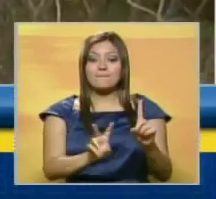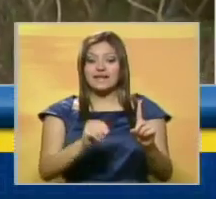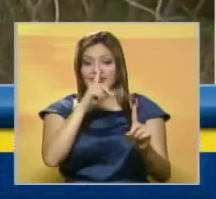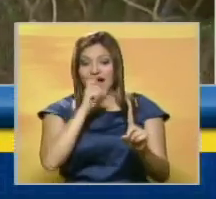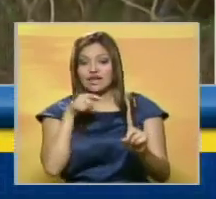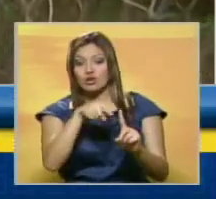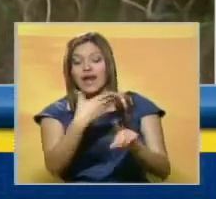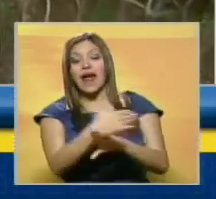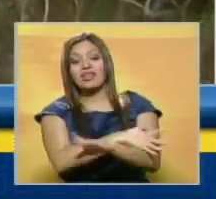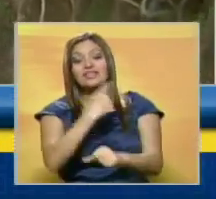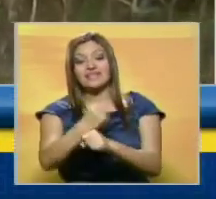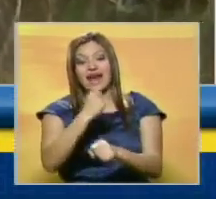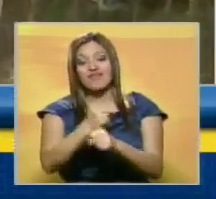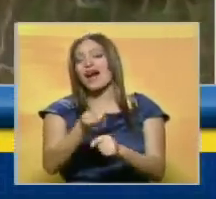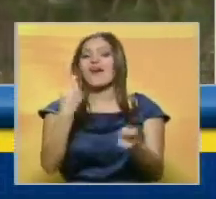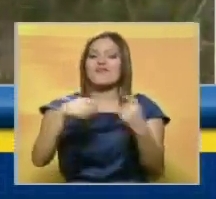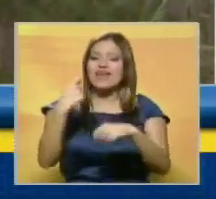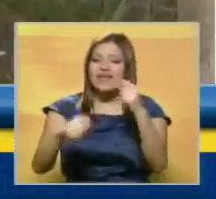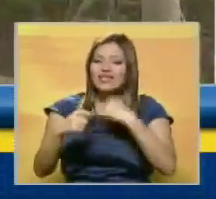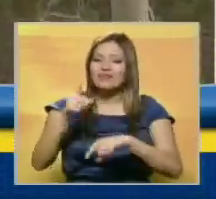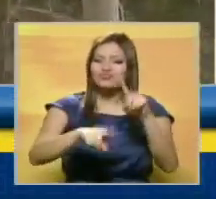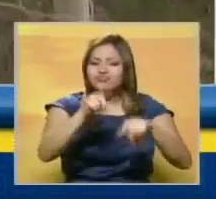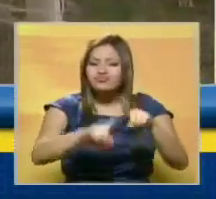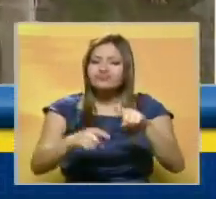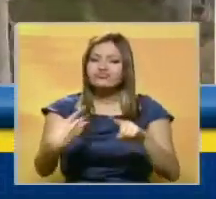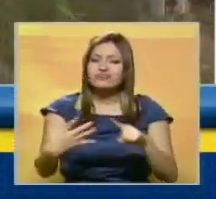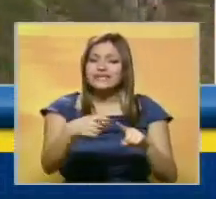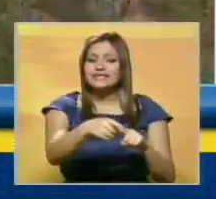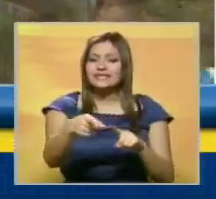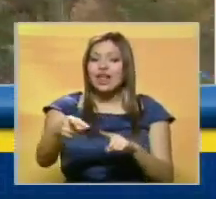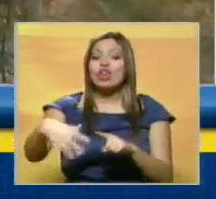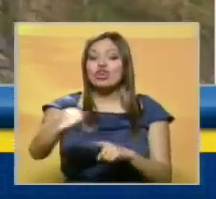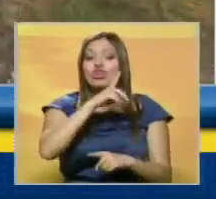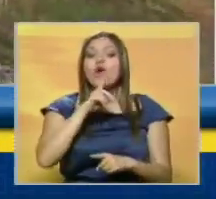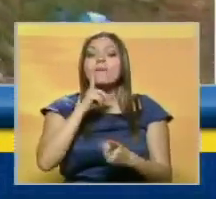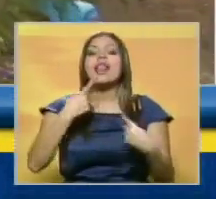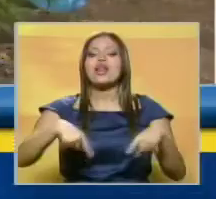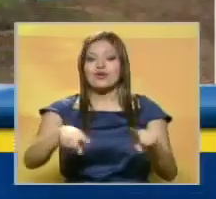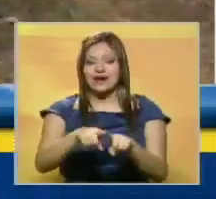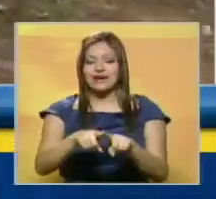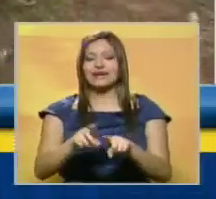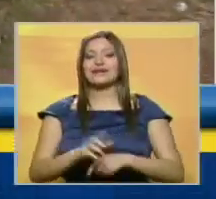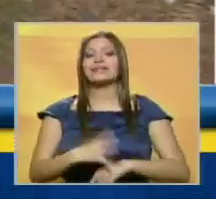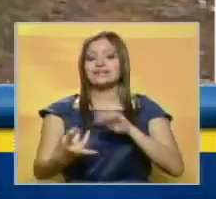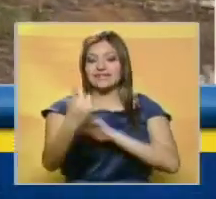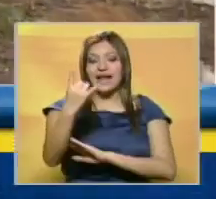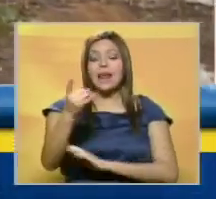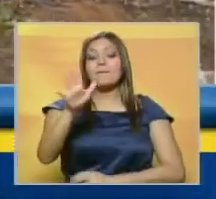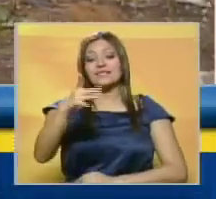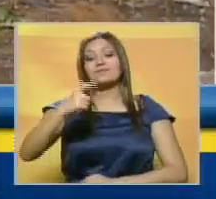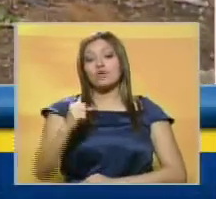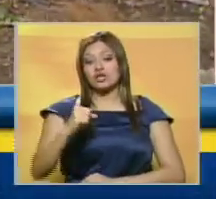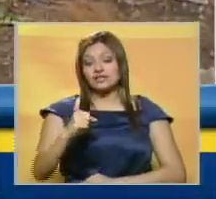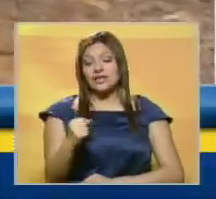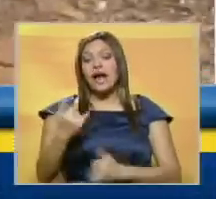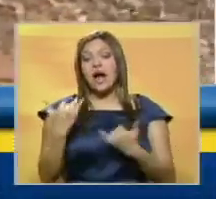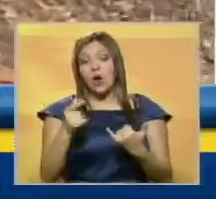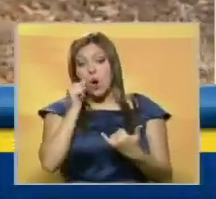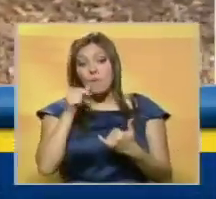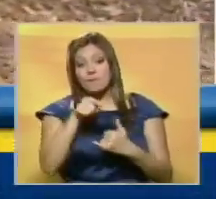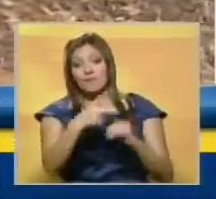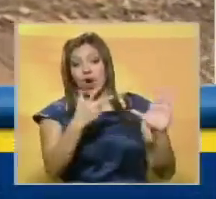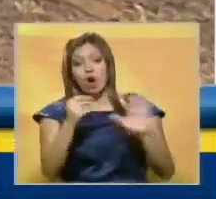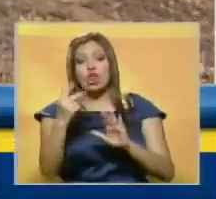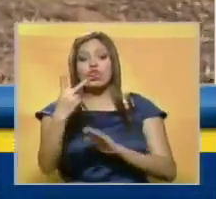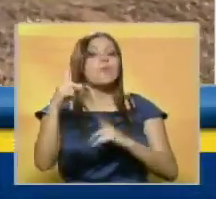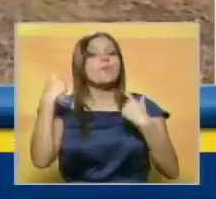quien trabajaba en una chatarrera. El hecho ocurrió en el sector La Plaza de la Cañada de Urdaneta. Según fuentes policiales, el ahora occiso fue interceptado por